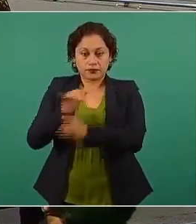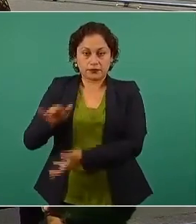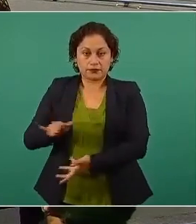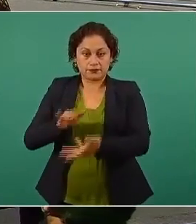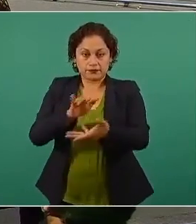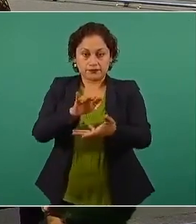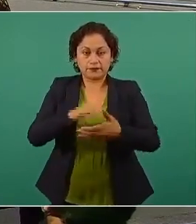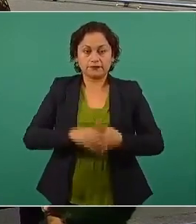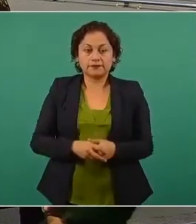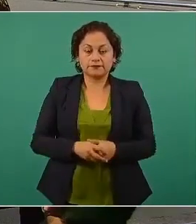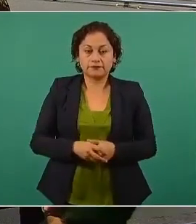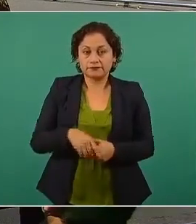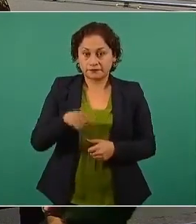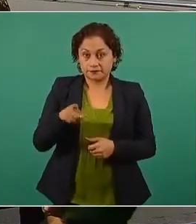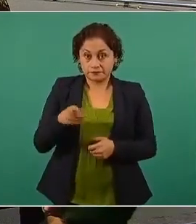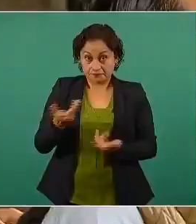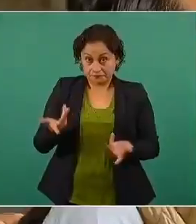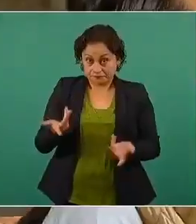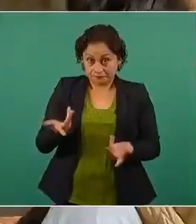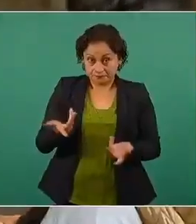preparado.